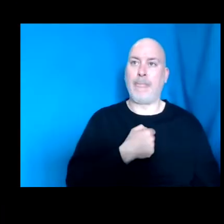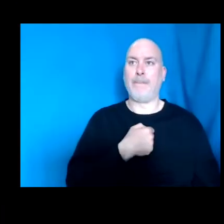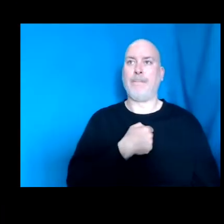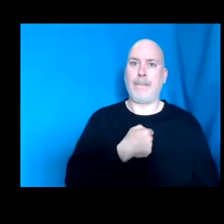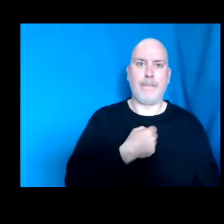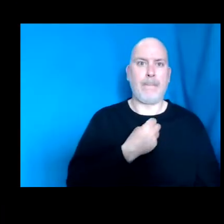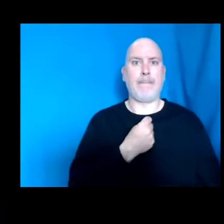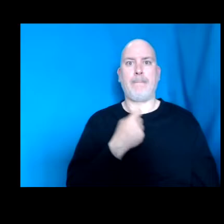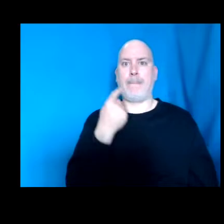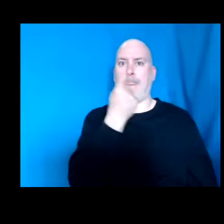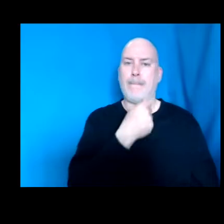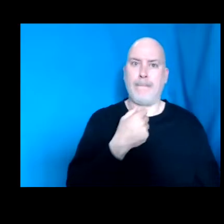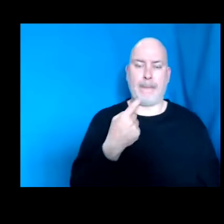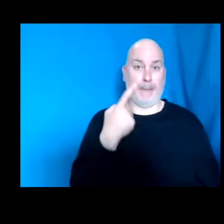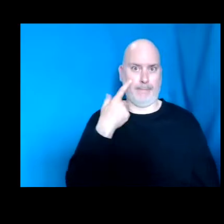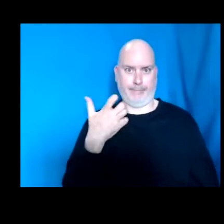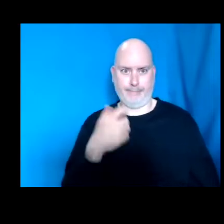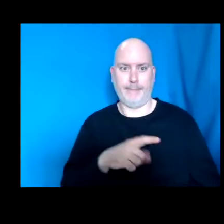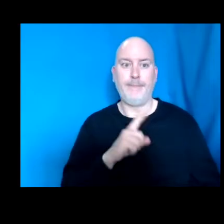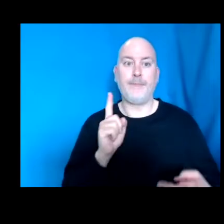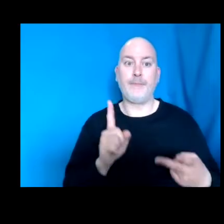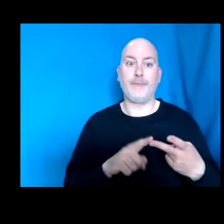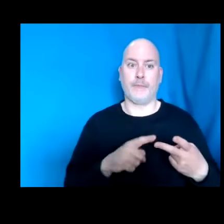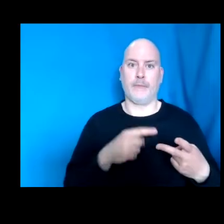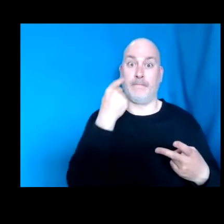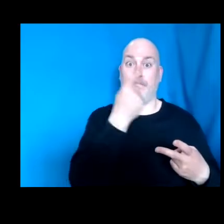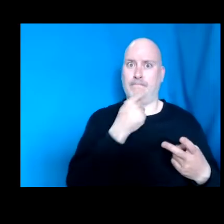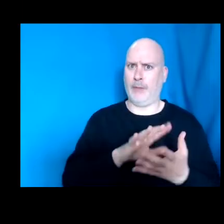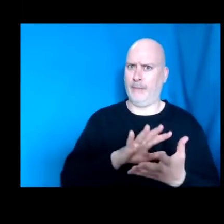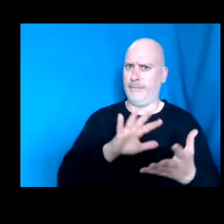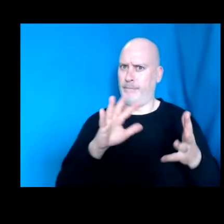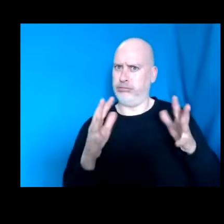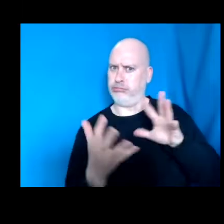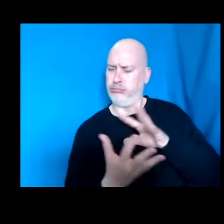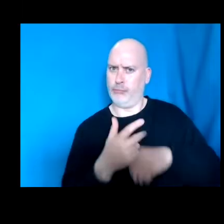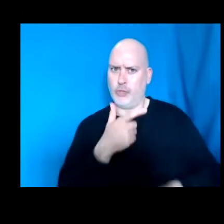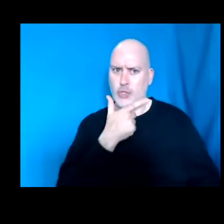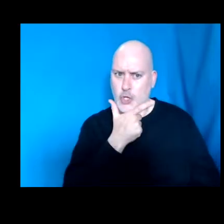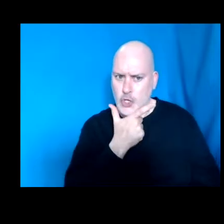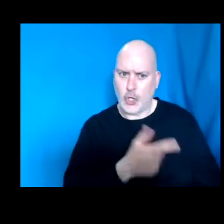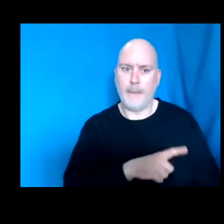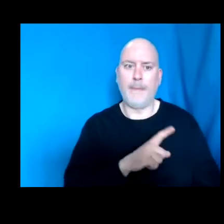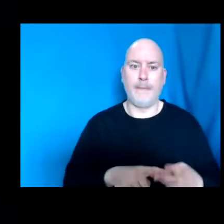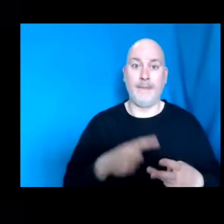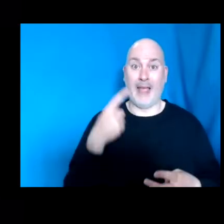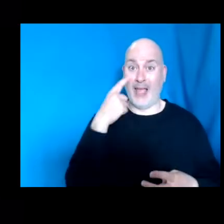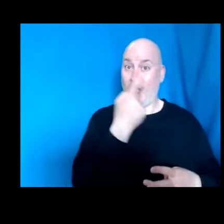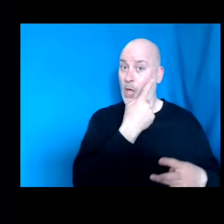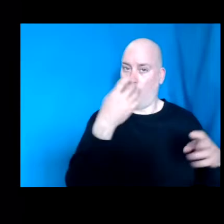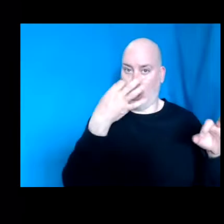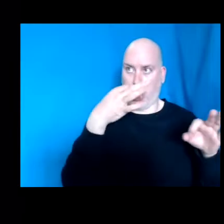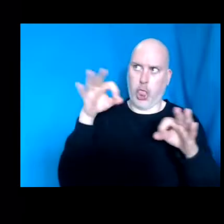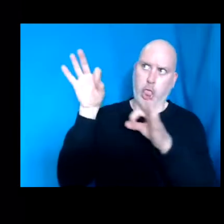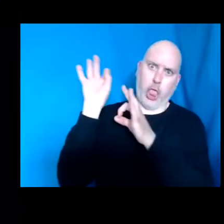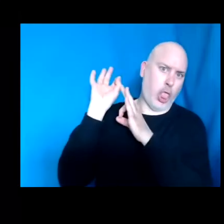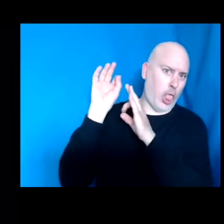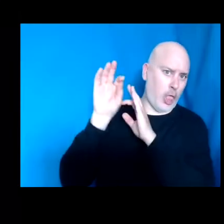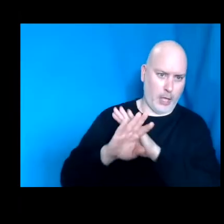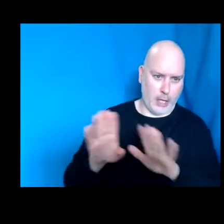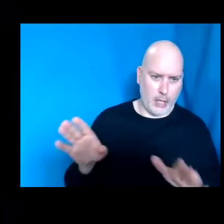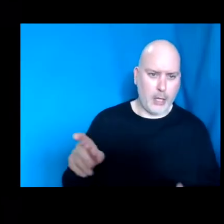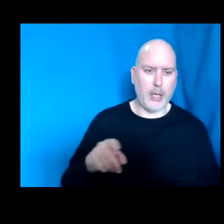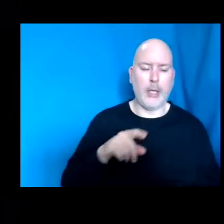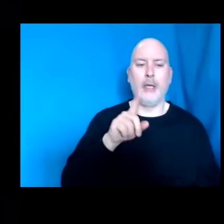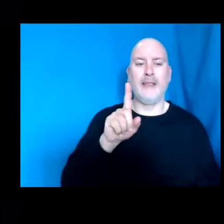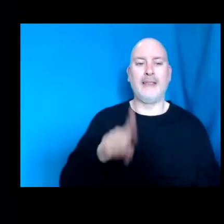los labios, un cambio en el color, una desviación de la mirada hacia un lado,